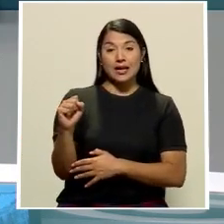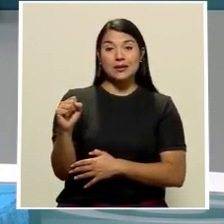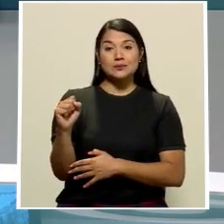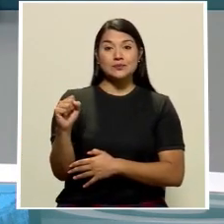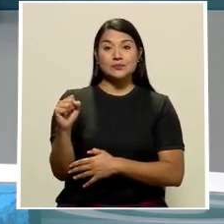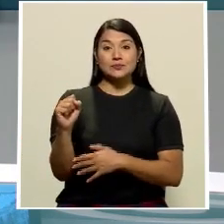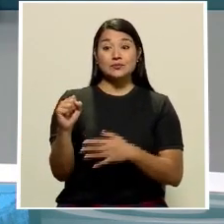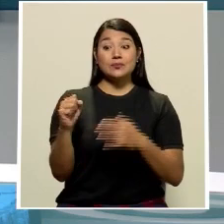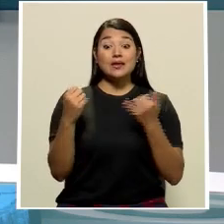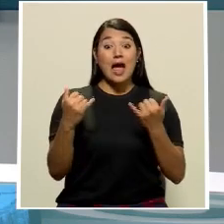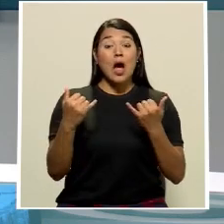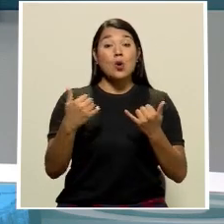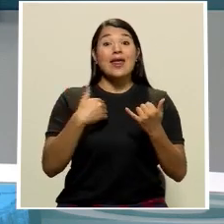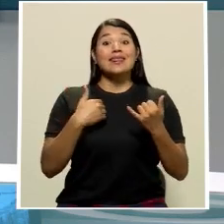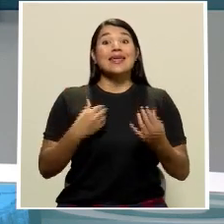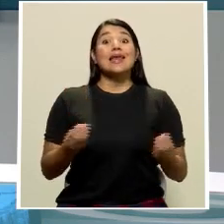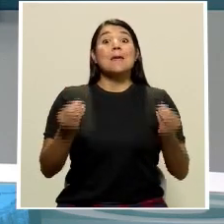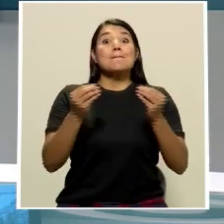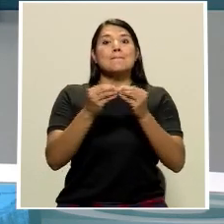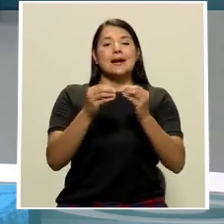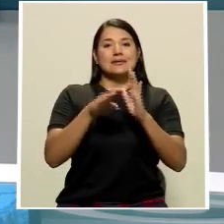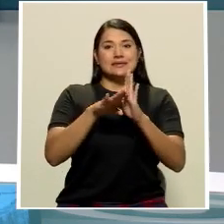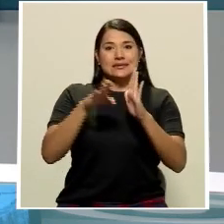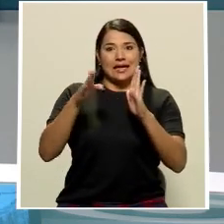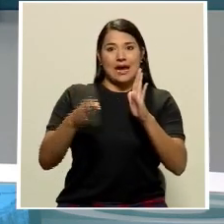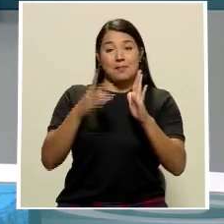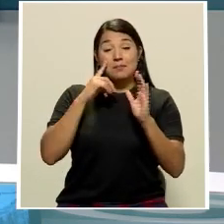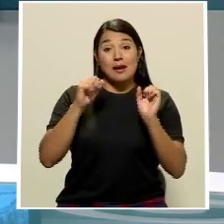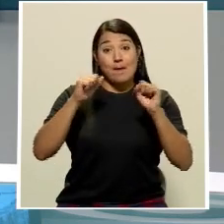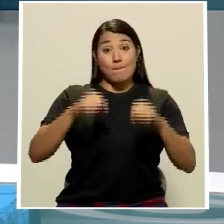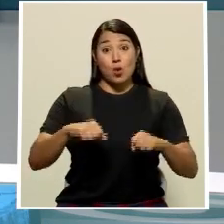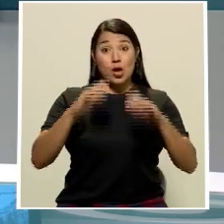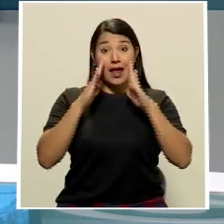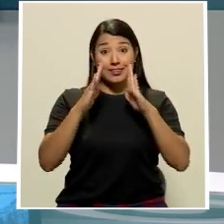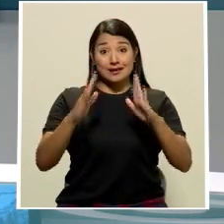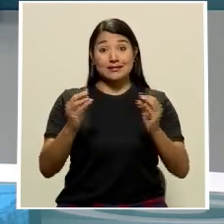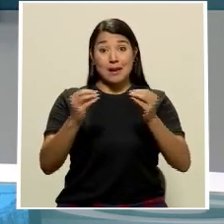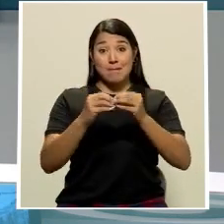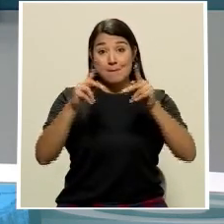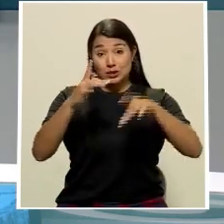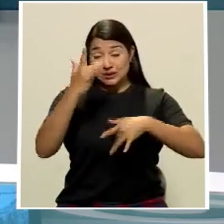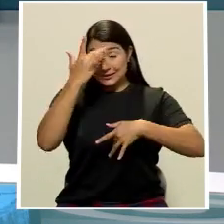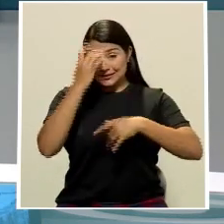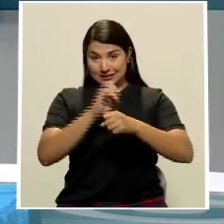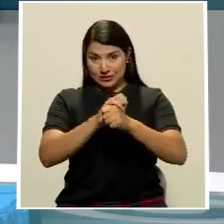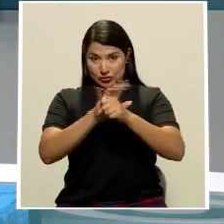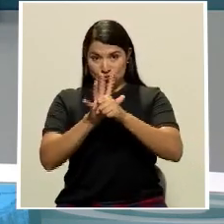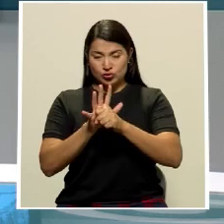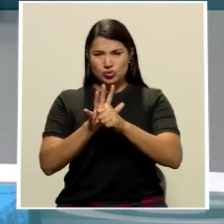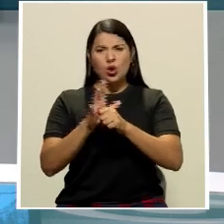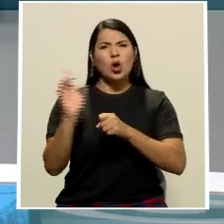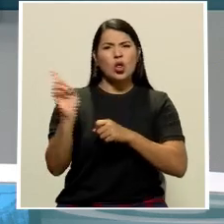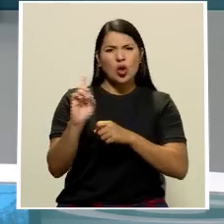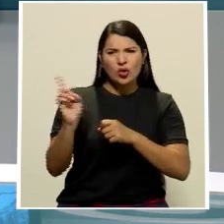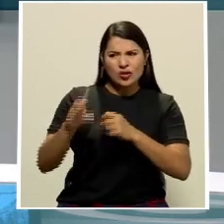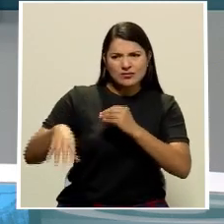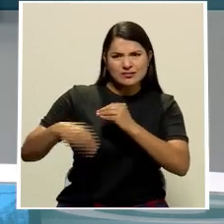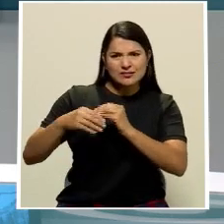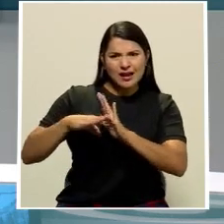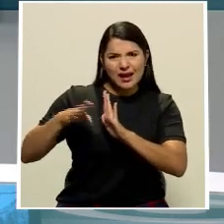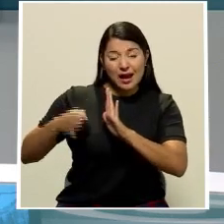ampliará su capacidad para atender pacientes COVID, adaptando las instalaciones del Hospital Nacional